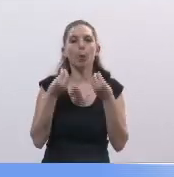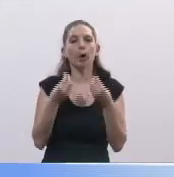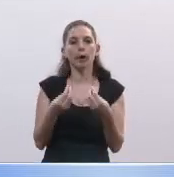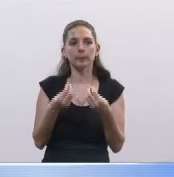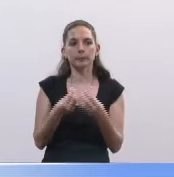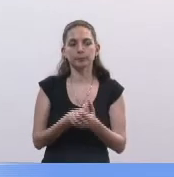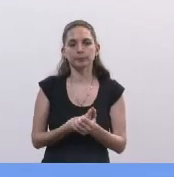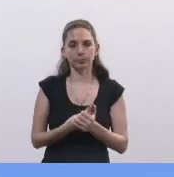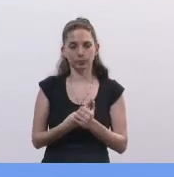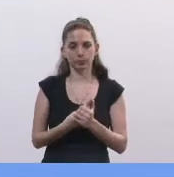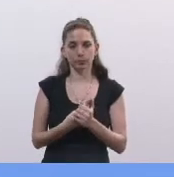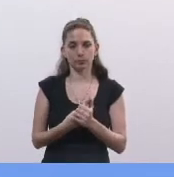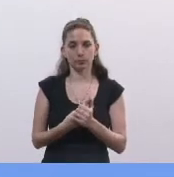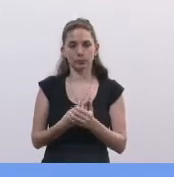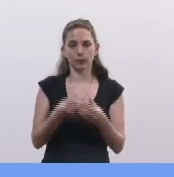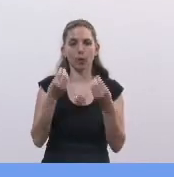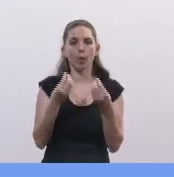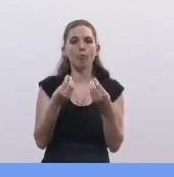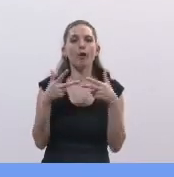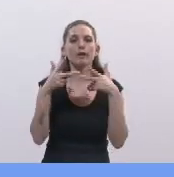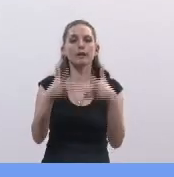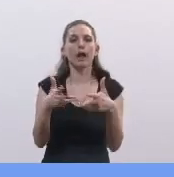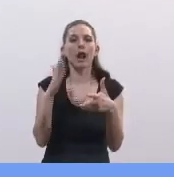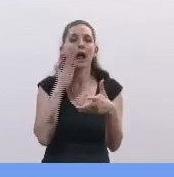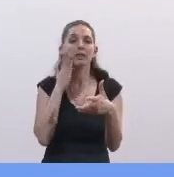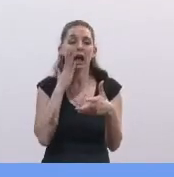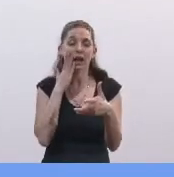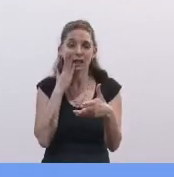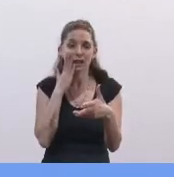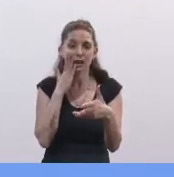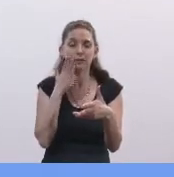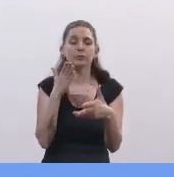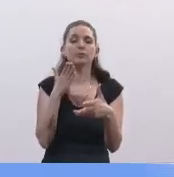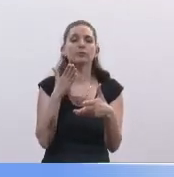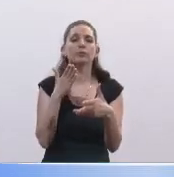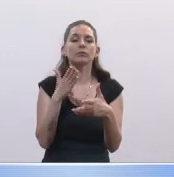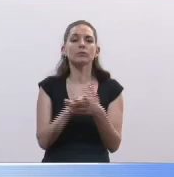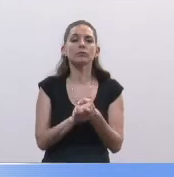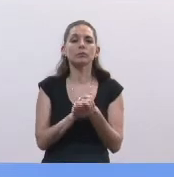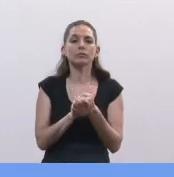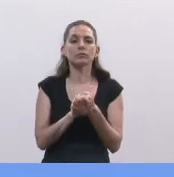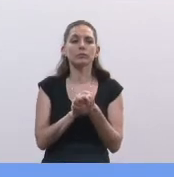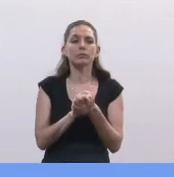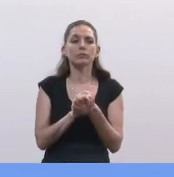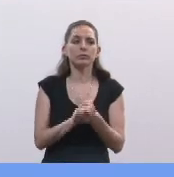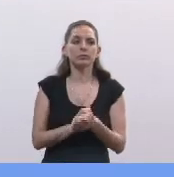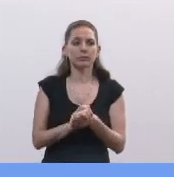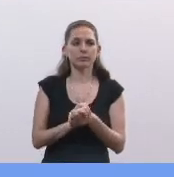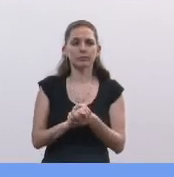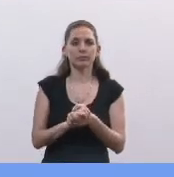¿Por qué? Porque, como se ha dicho durante la tarde, la perpetuidad es la